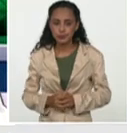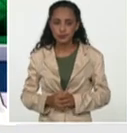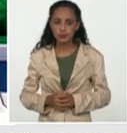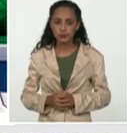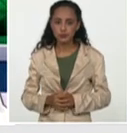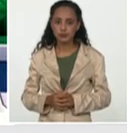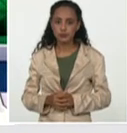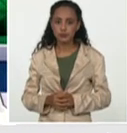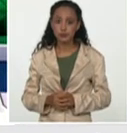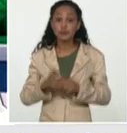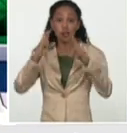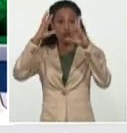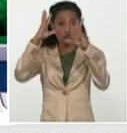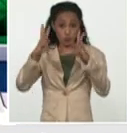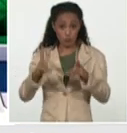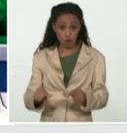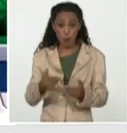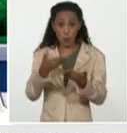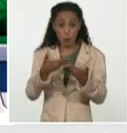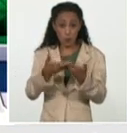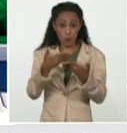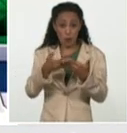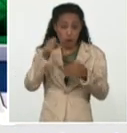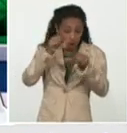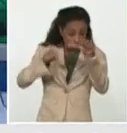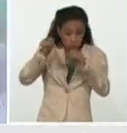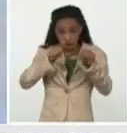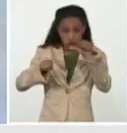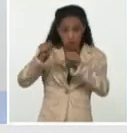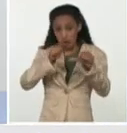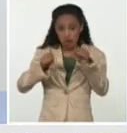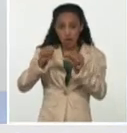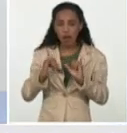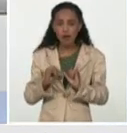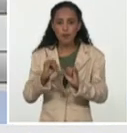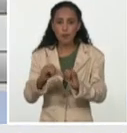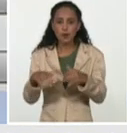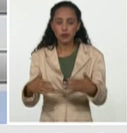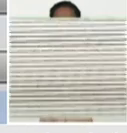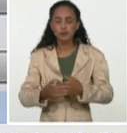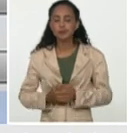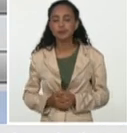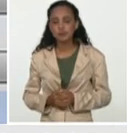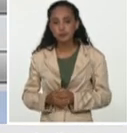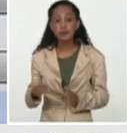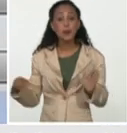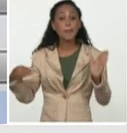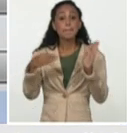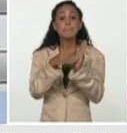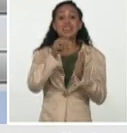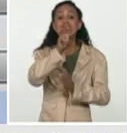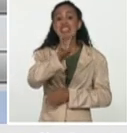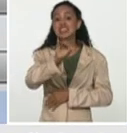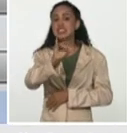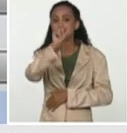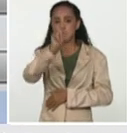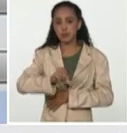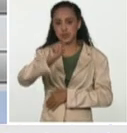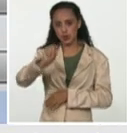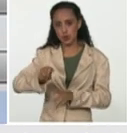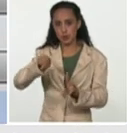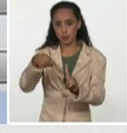resultado del procesamiento de estas muestras, se diagnosticaron 1.036 personas